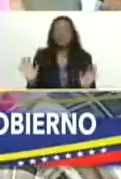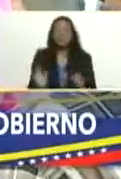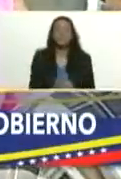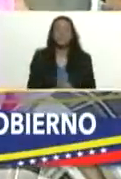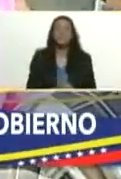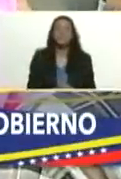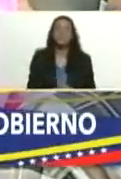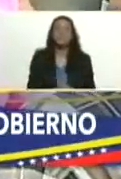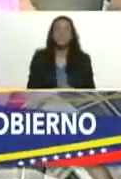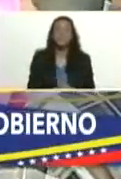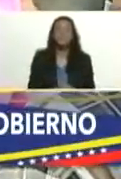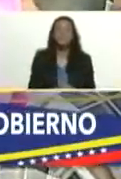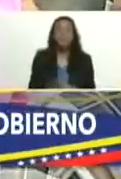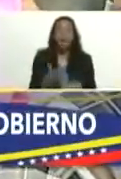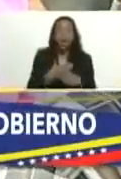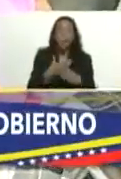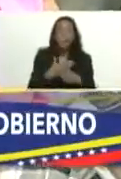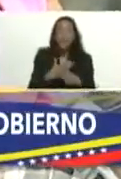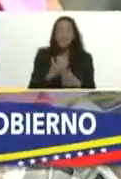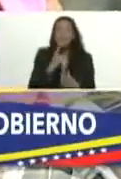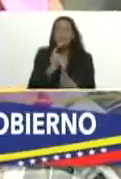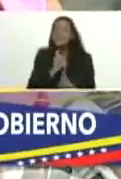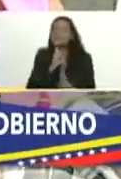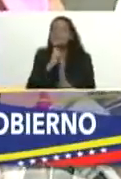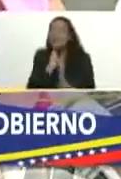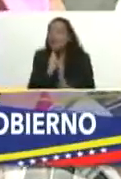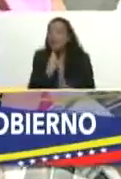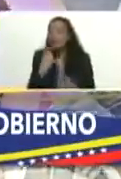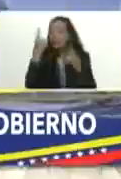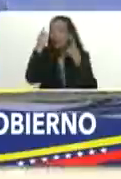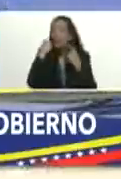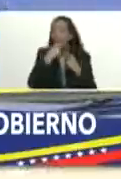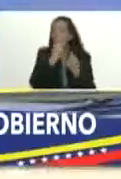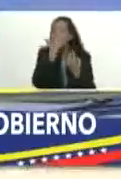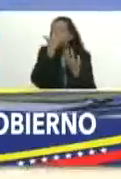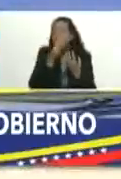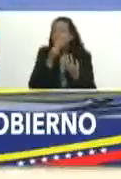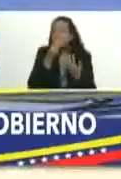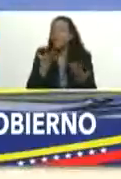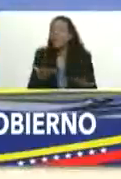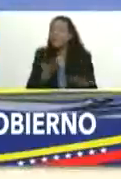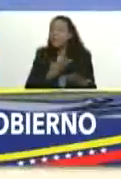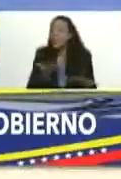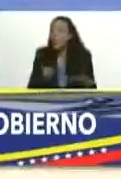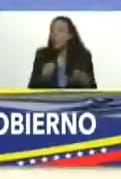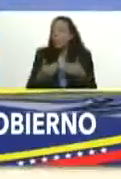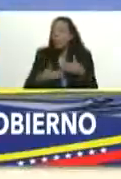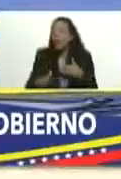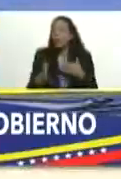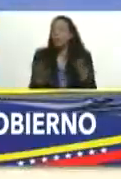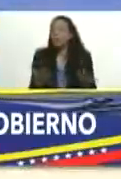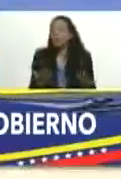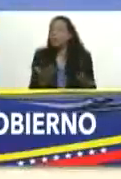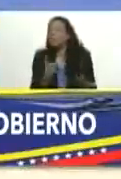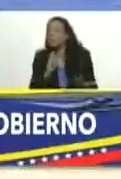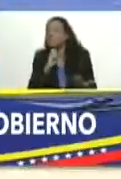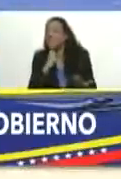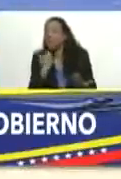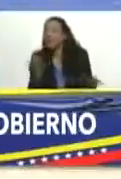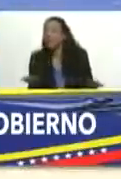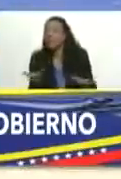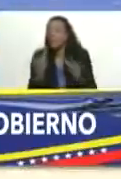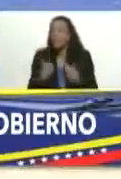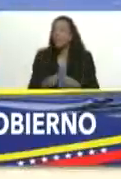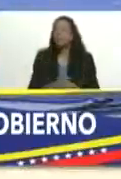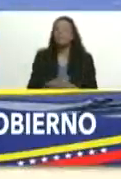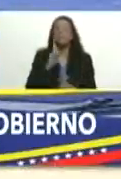Tiene que compartir con nosotros la clave, ¿verdad? Para ver cómo salen las cosas de aquí en adelante. ¿Ah?